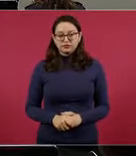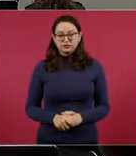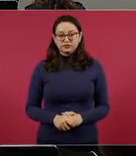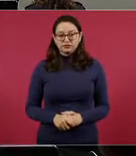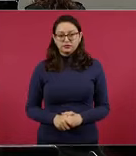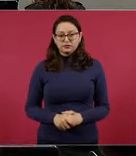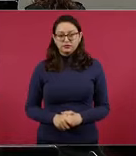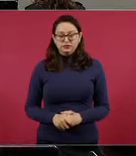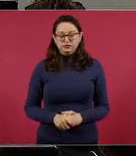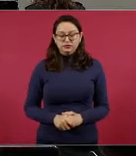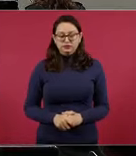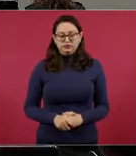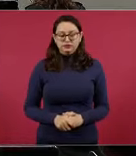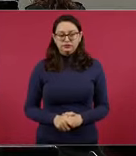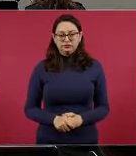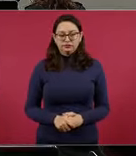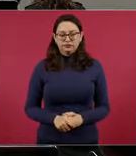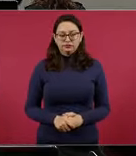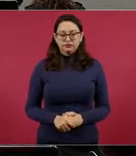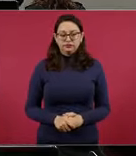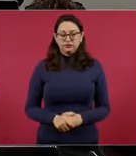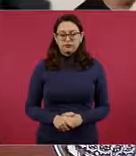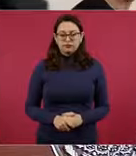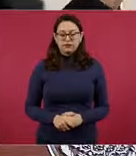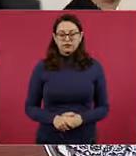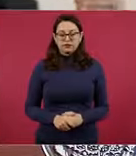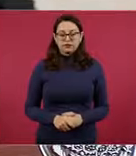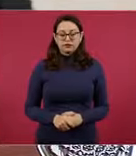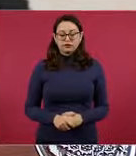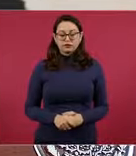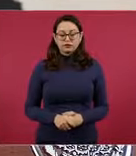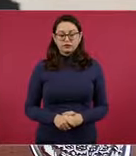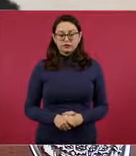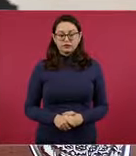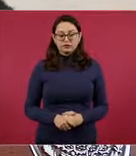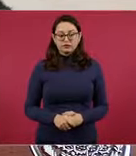No, es que es una lanzadora,